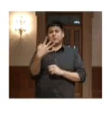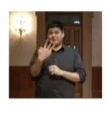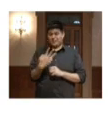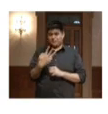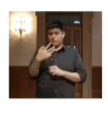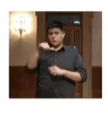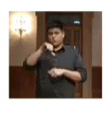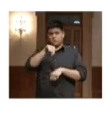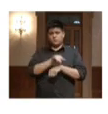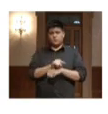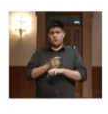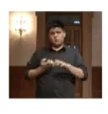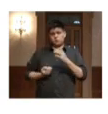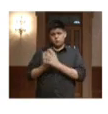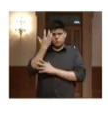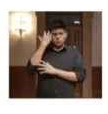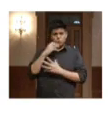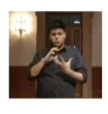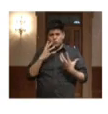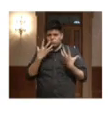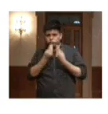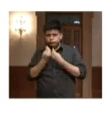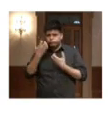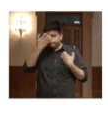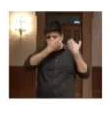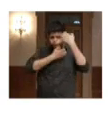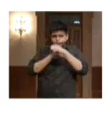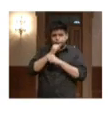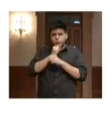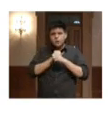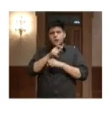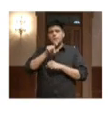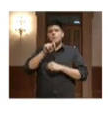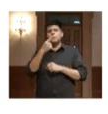de Nuevo León se han estudiado un total de